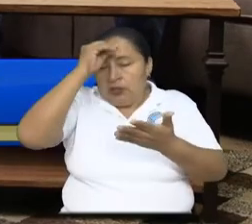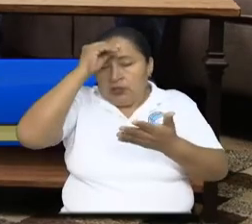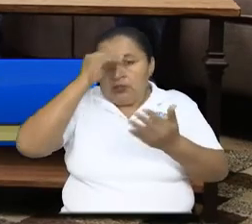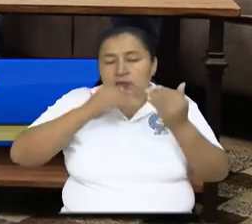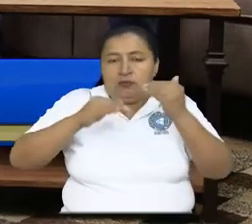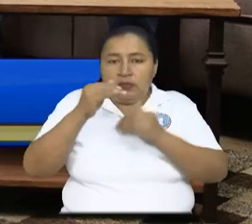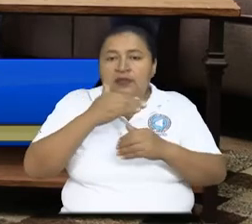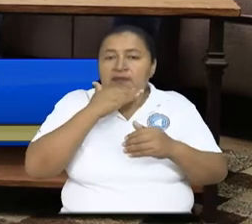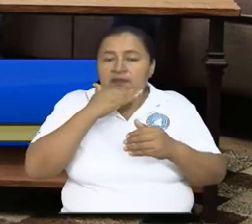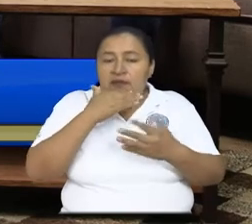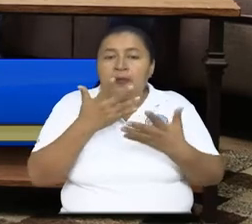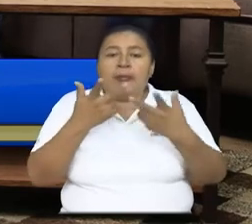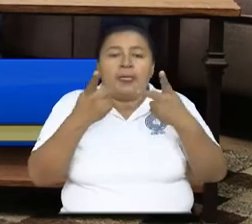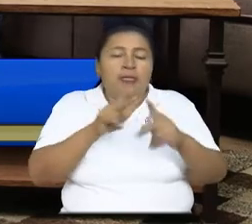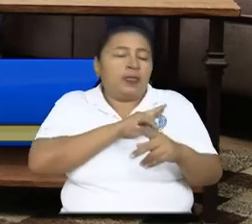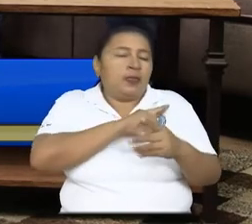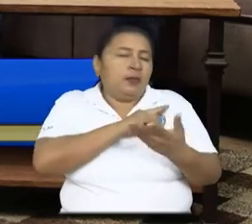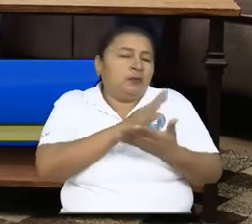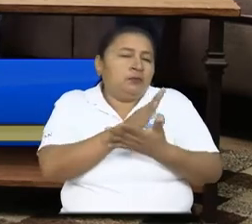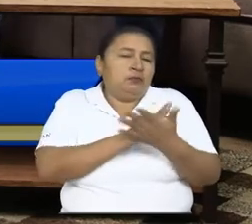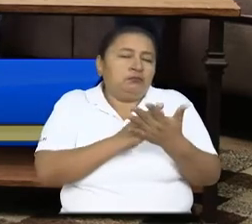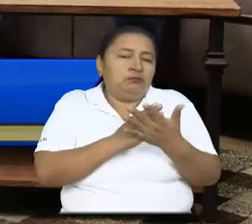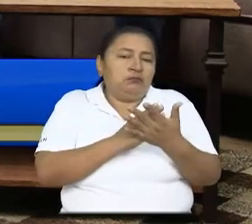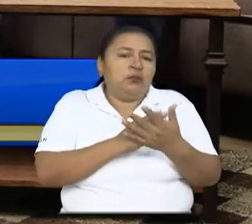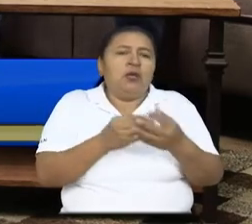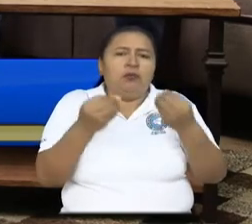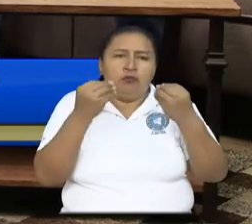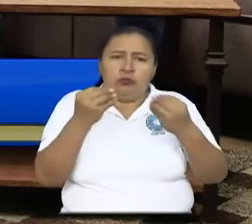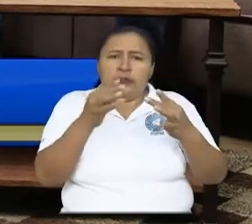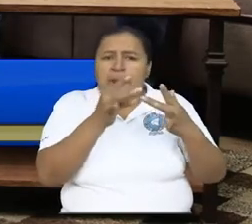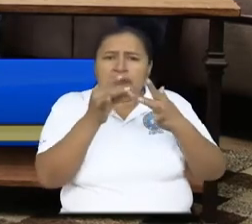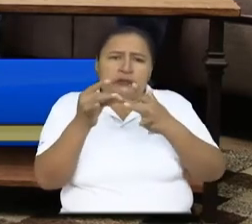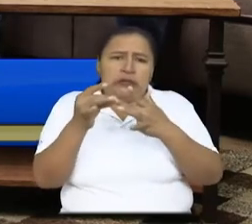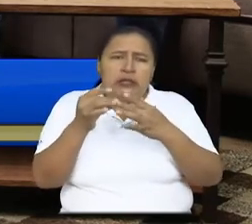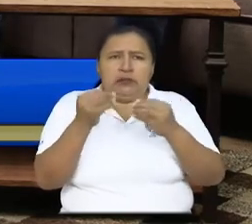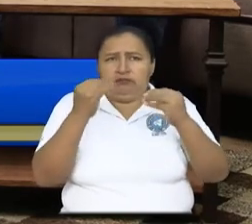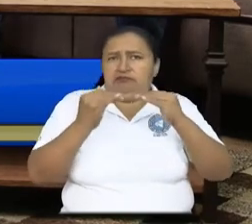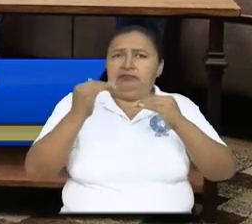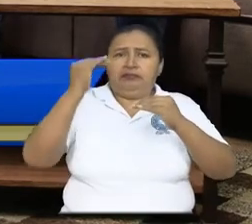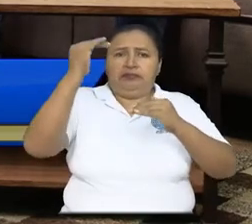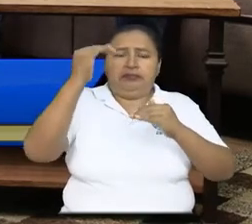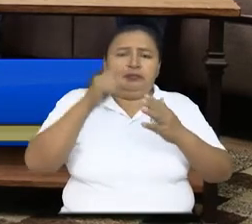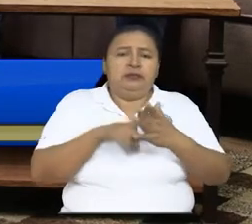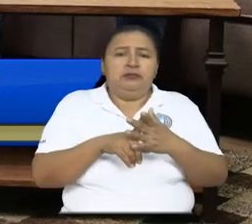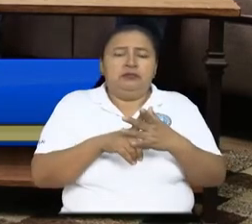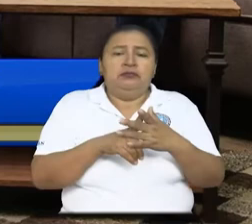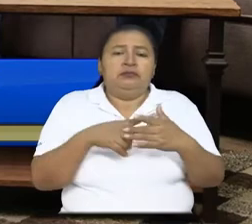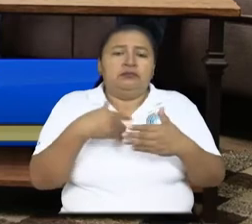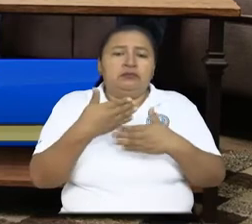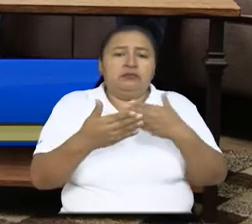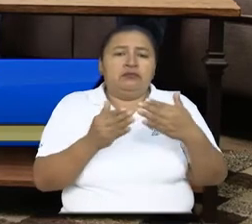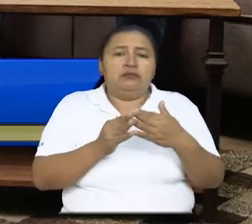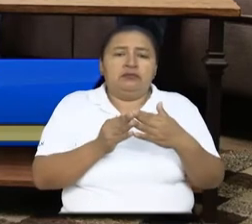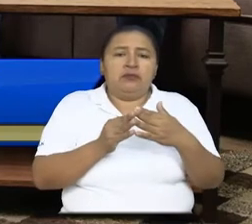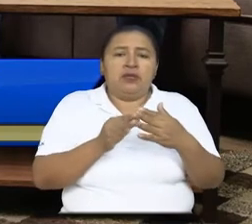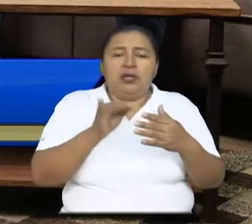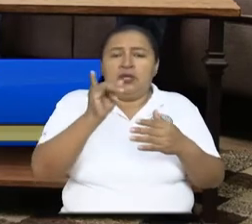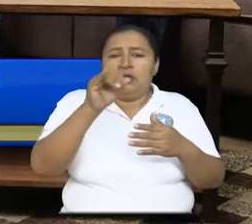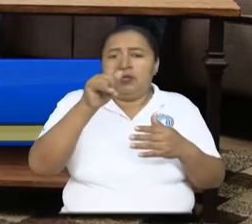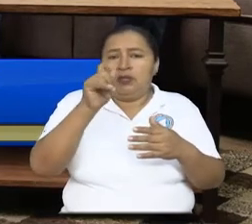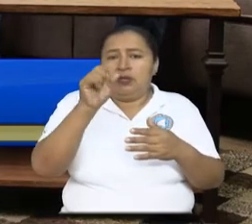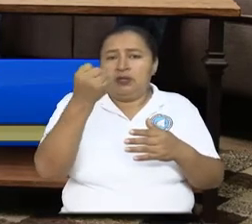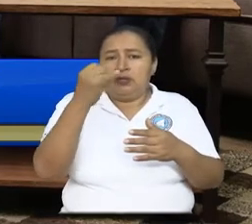dificultades y digamos altas especialidades como la cardiología intensivista